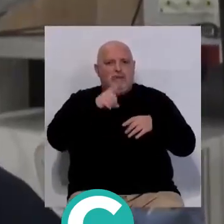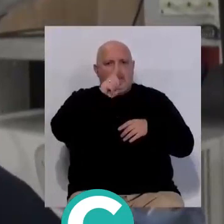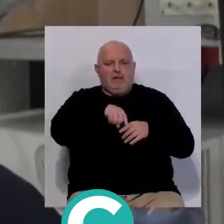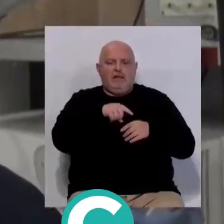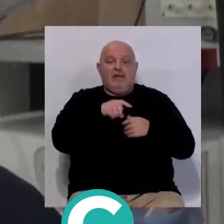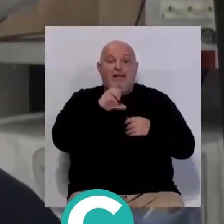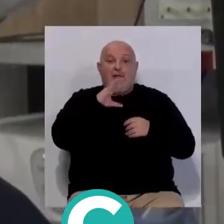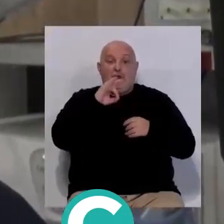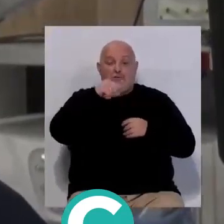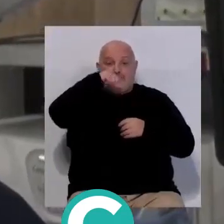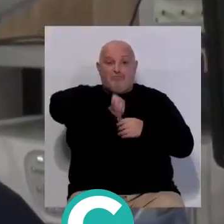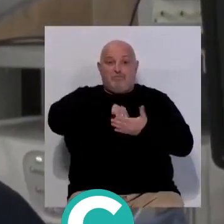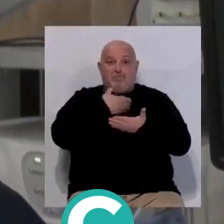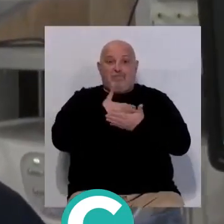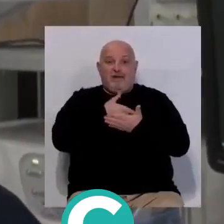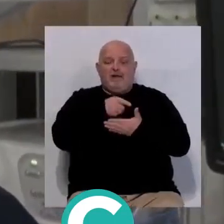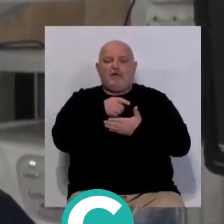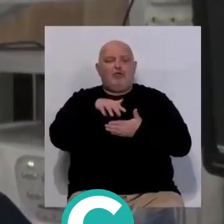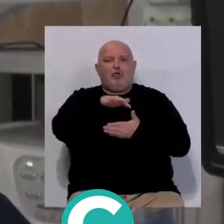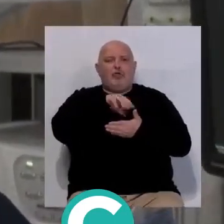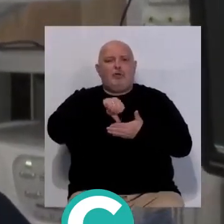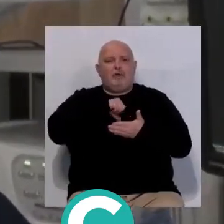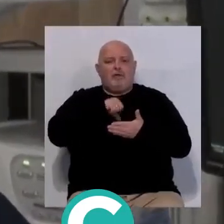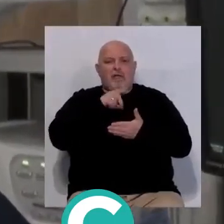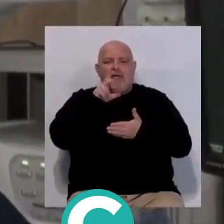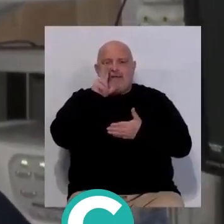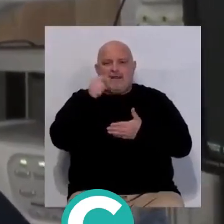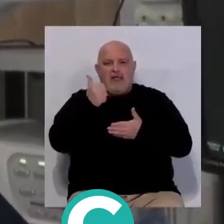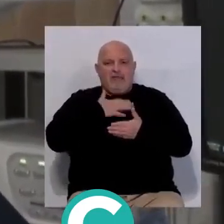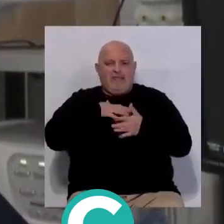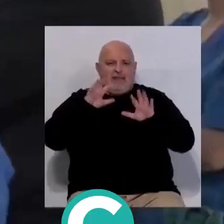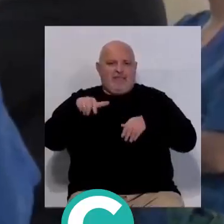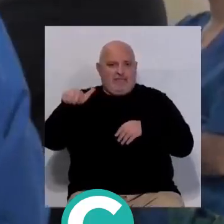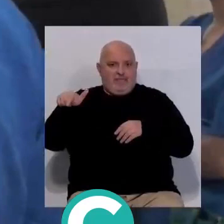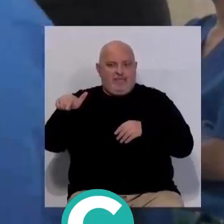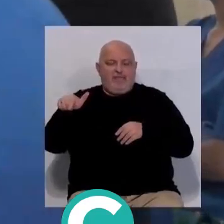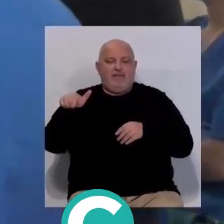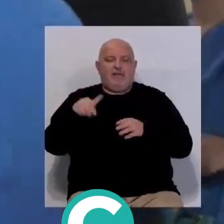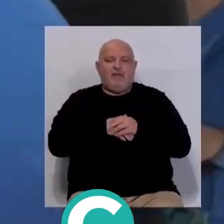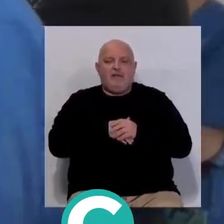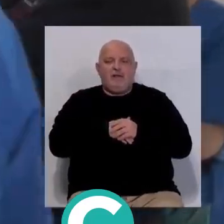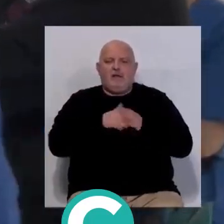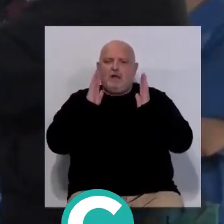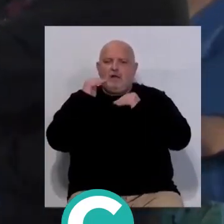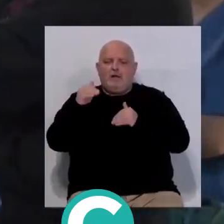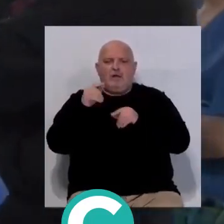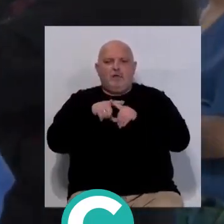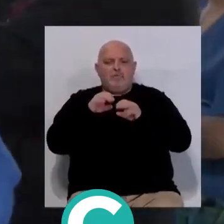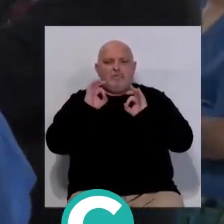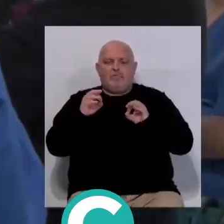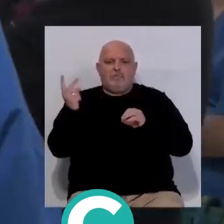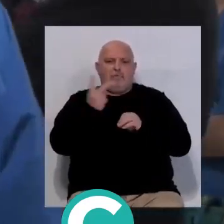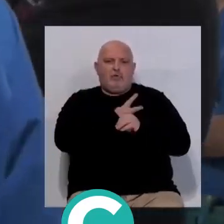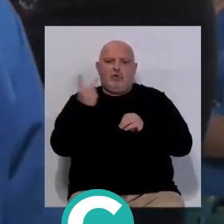Las ecobroncoscopias se realizan en el Hospital HLA de la capital gaditana y son atendidas a la vez por